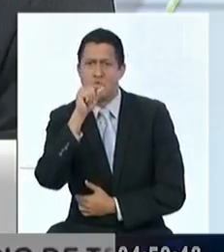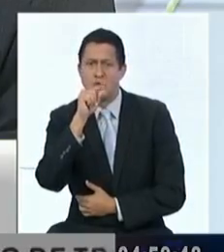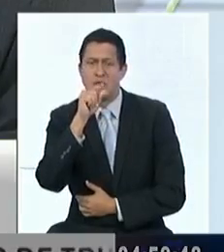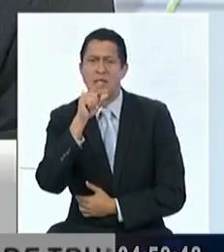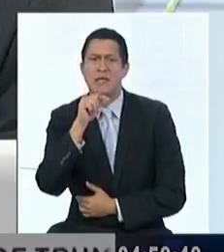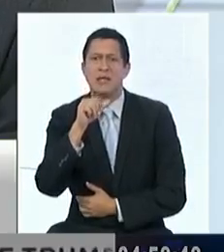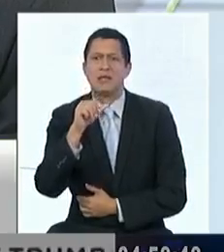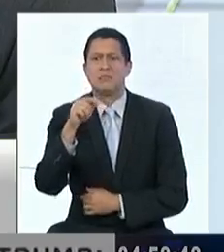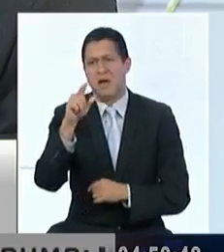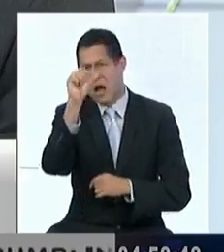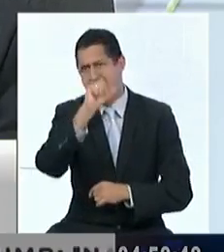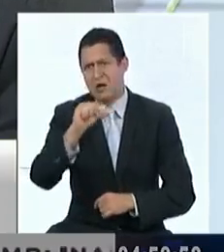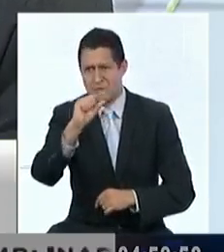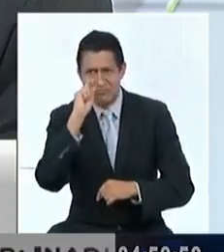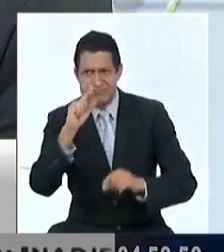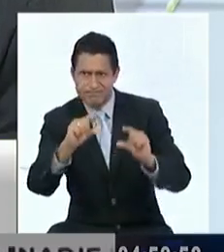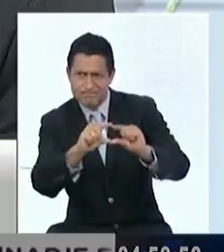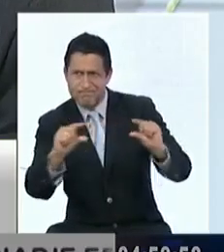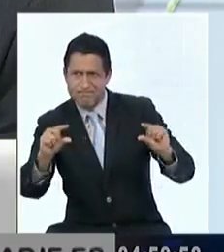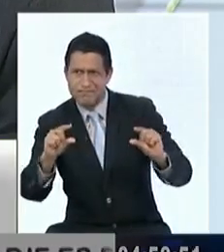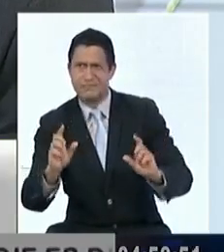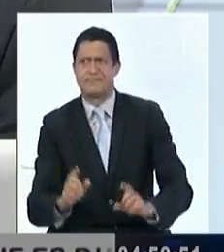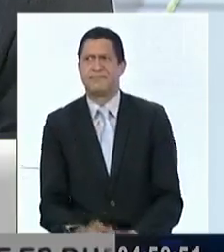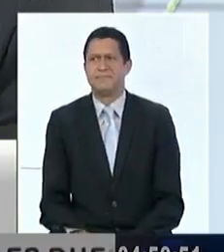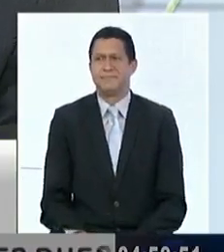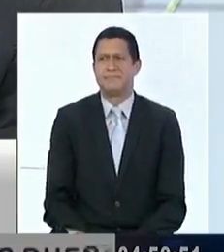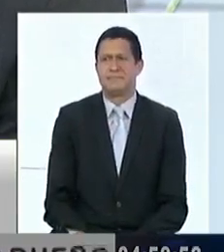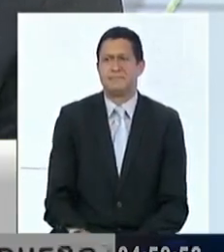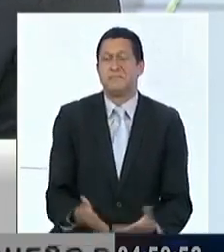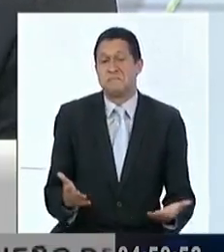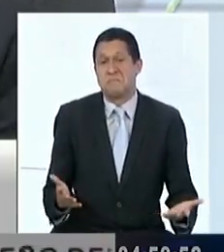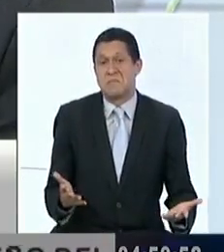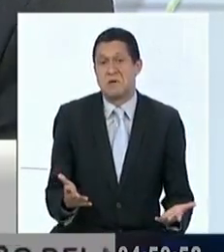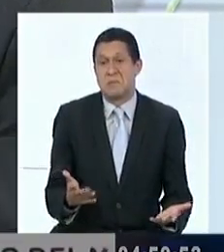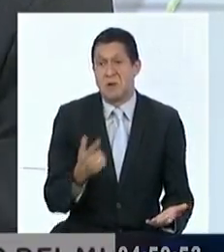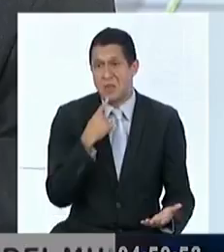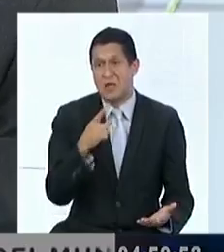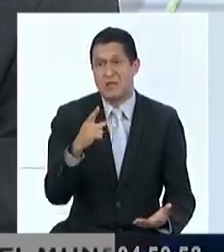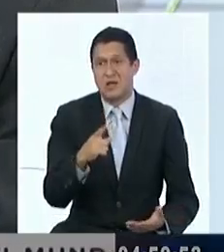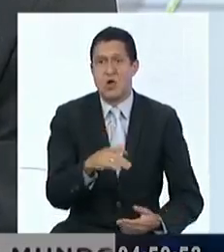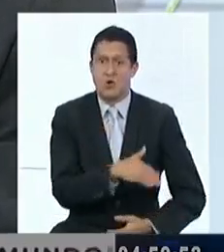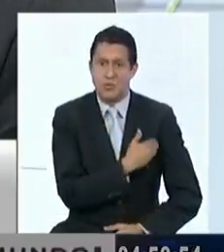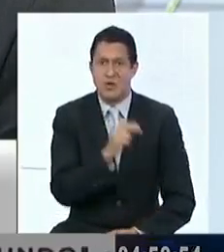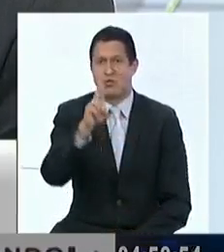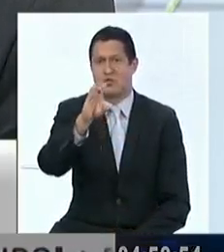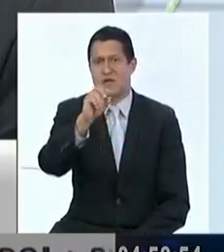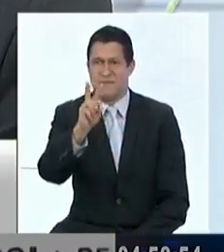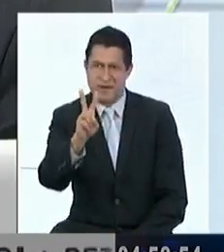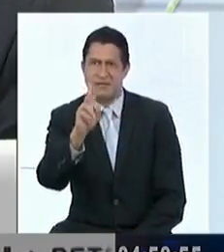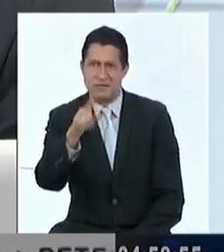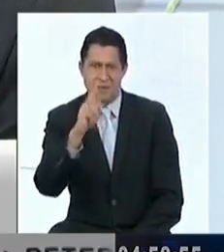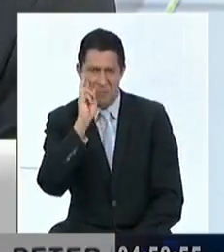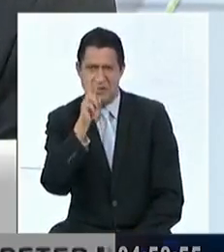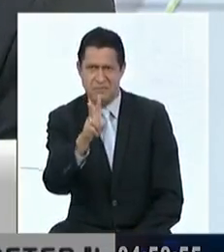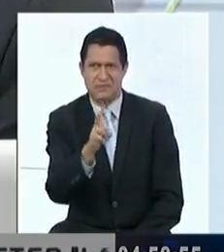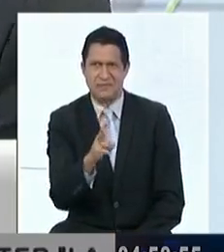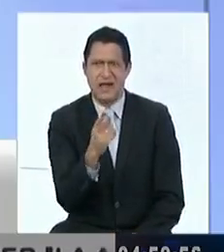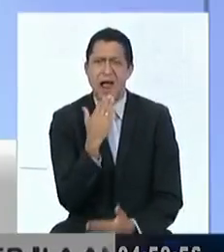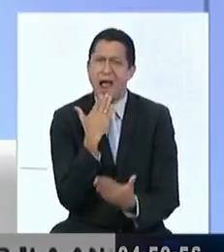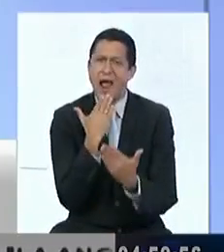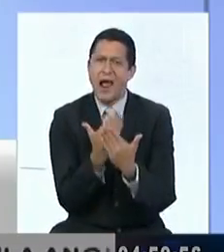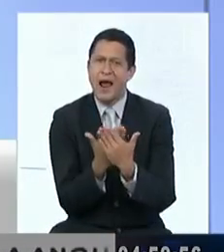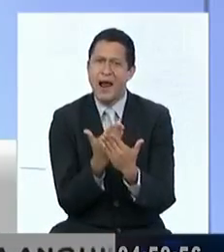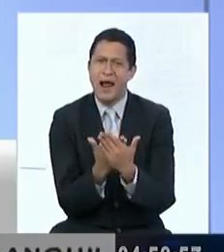santiago piso usb porque bueno como profesor de la universidad central también por ahí me pueden ubicar muy bien